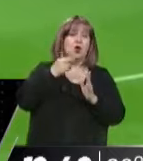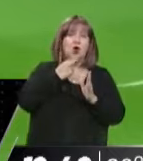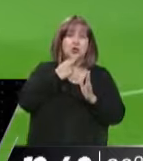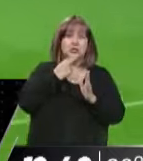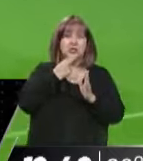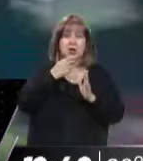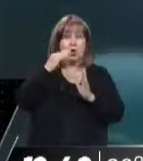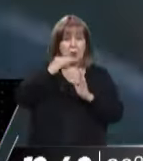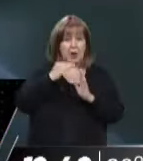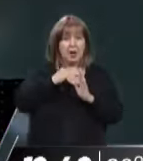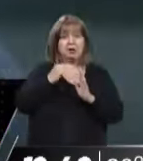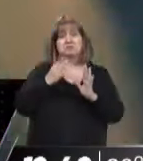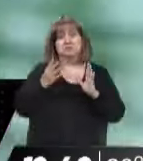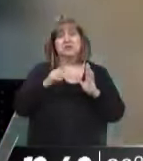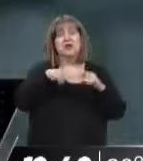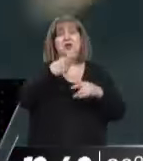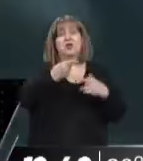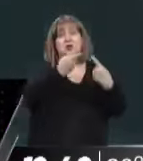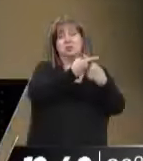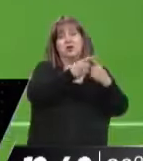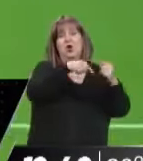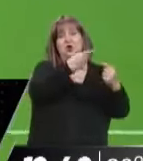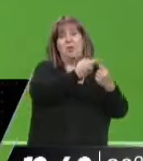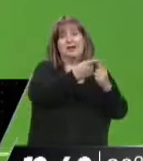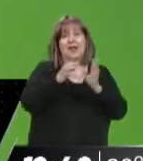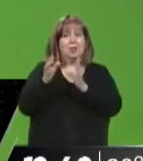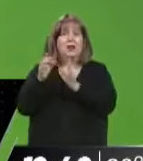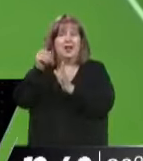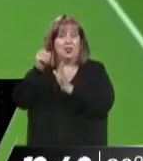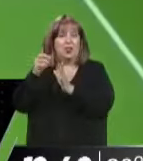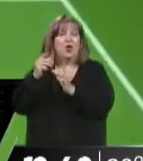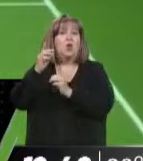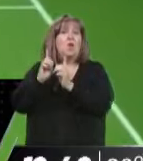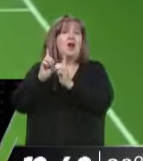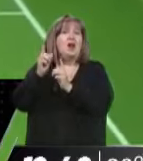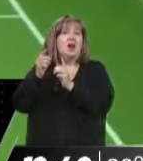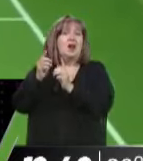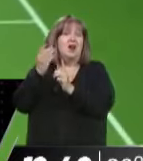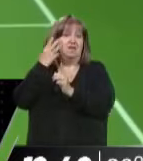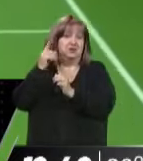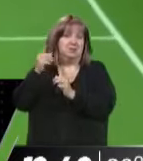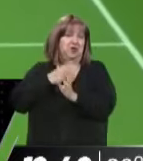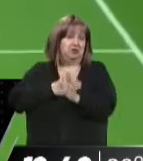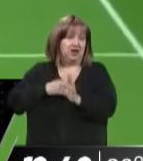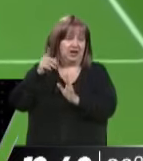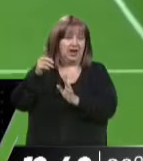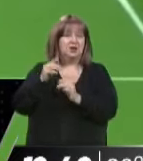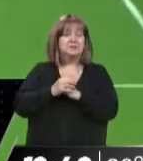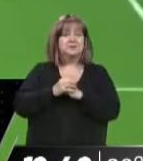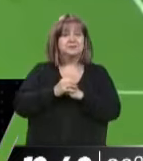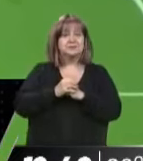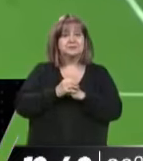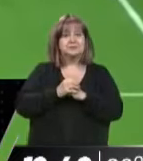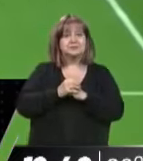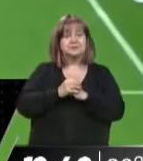El detalle es que el Maccabi y la Juventus jugarán en todo caso para tratar de meterse en la segunda etapa de la